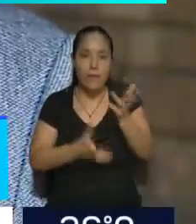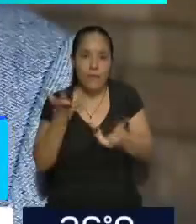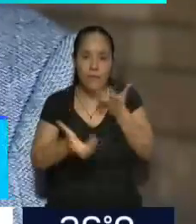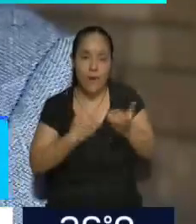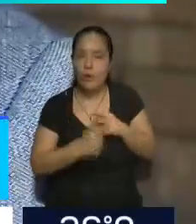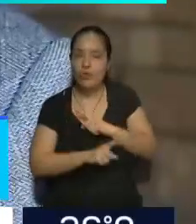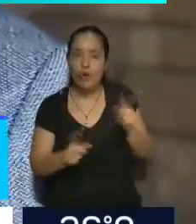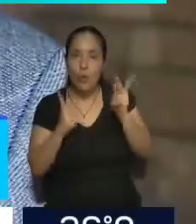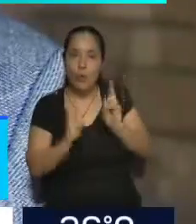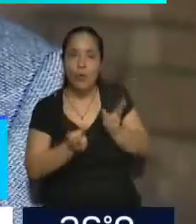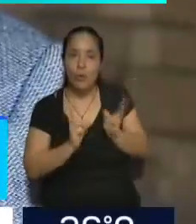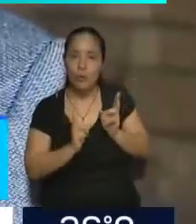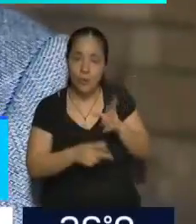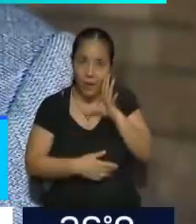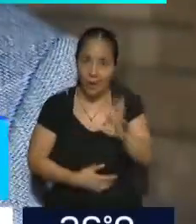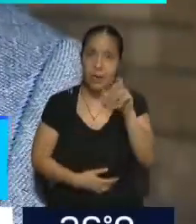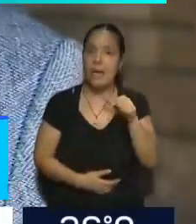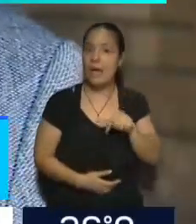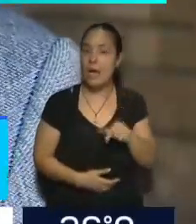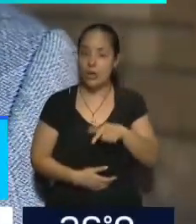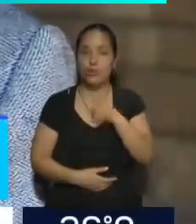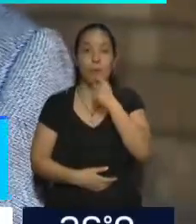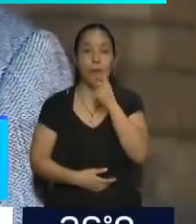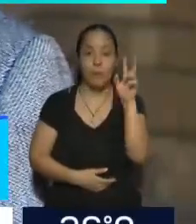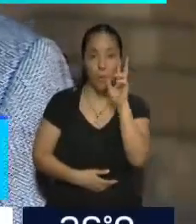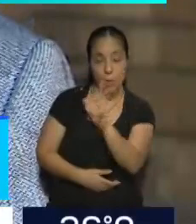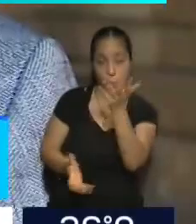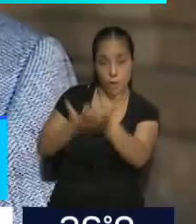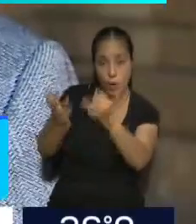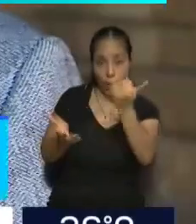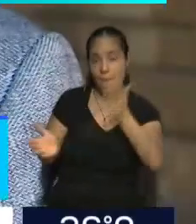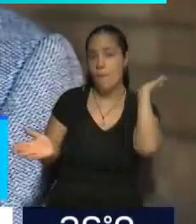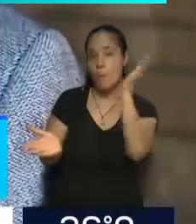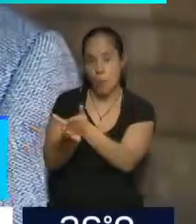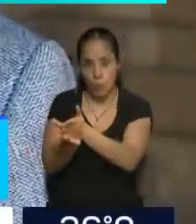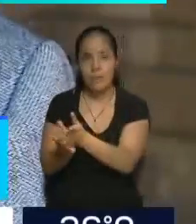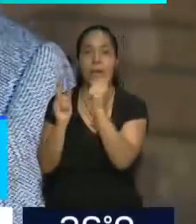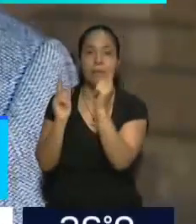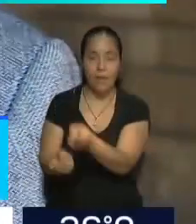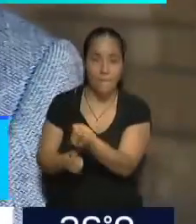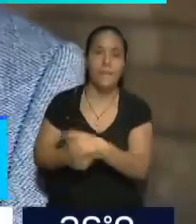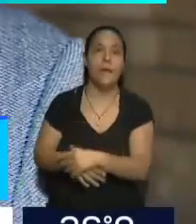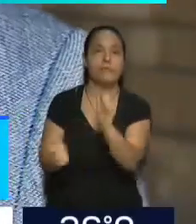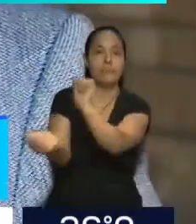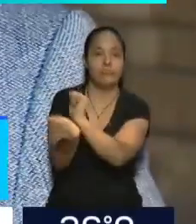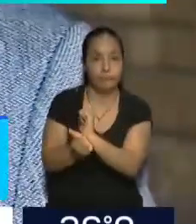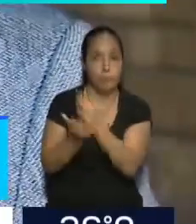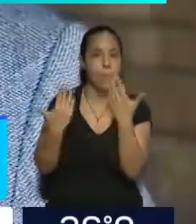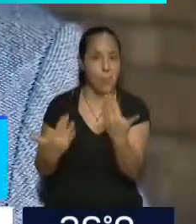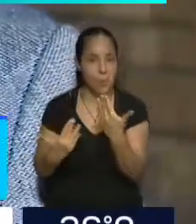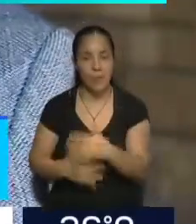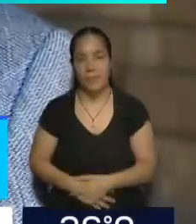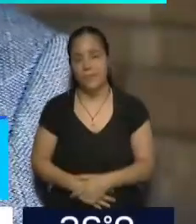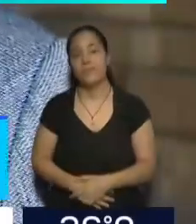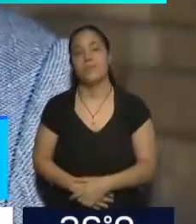tanto recordar que ese tipo de acción va a tener sanciones tanto de multas como la posibilidad de días de arresto. En el